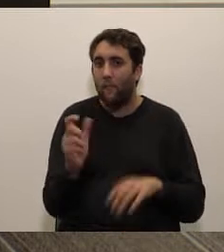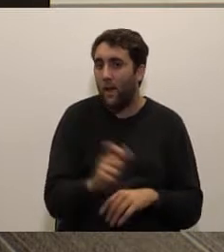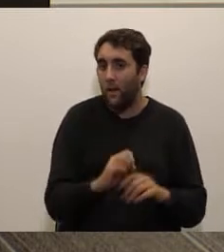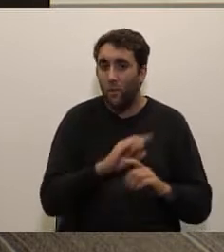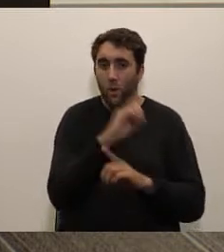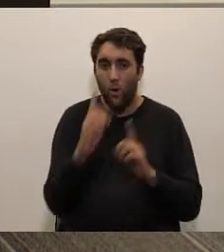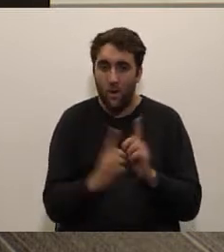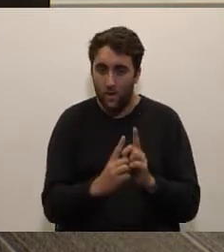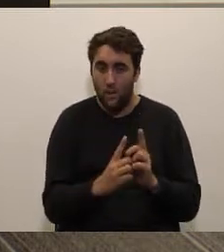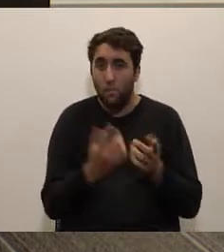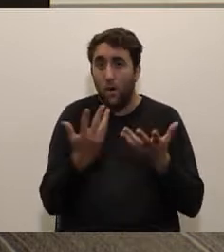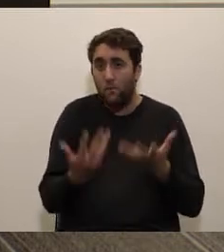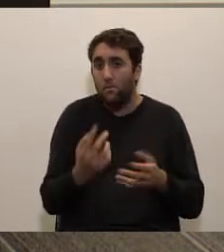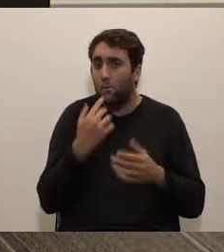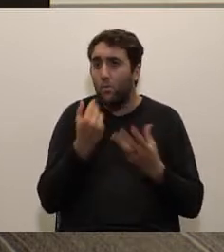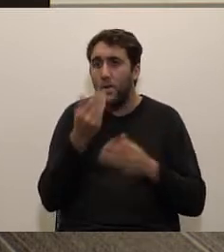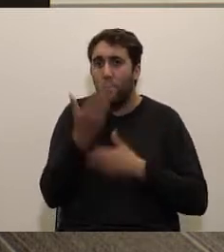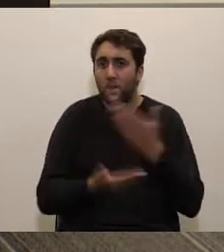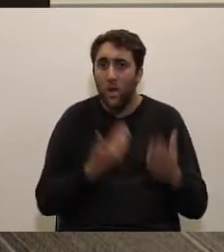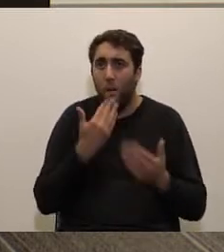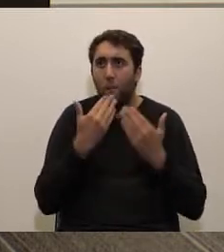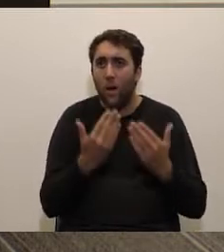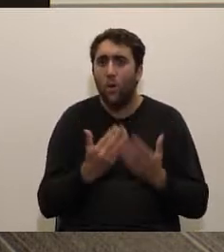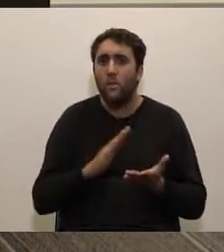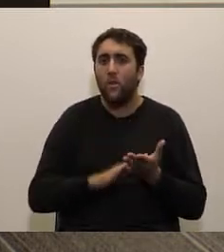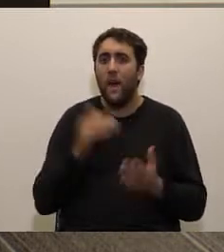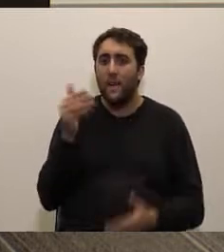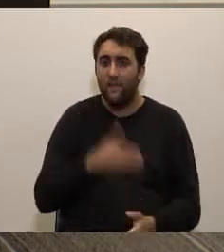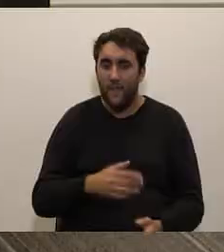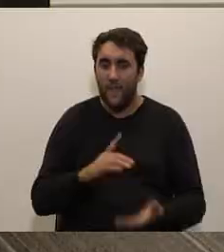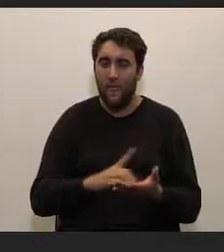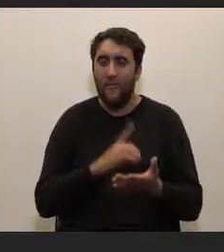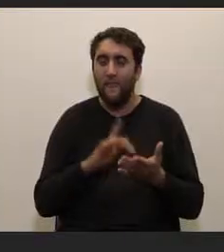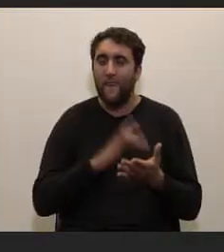cortito, porque es algo que se repite un poco entre las consultas que aparecieron.